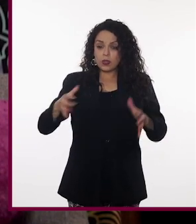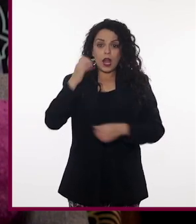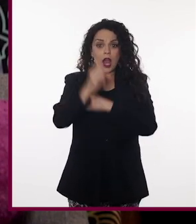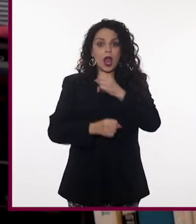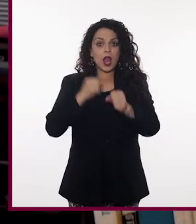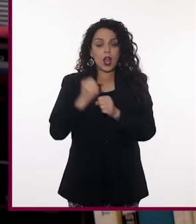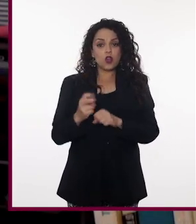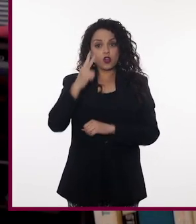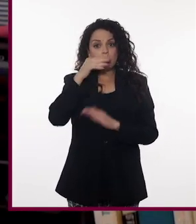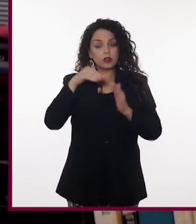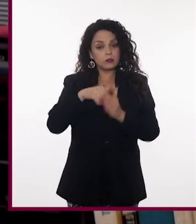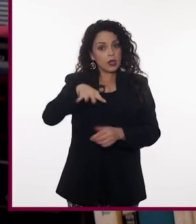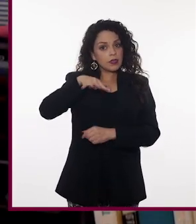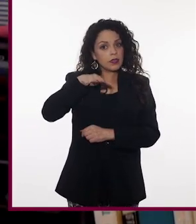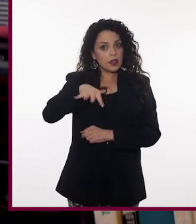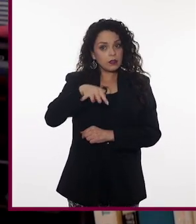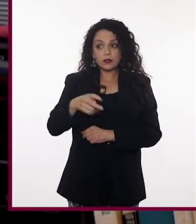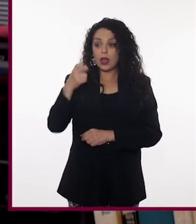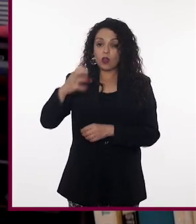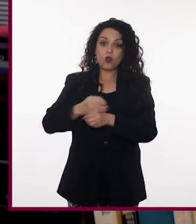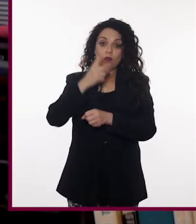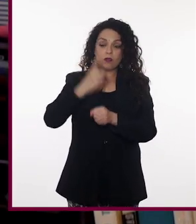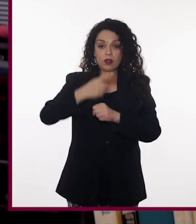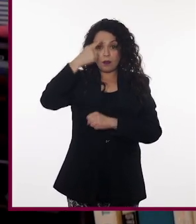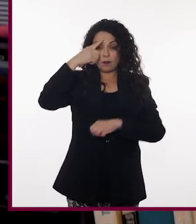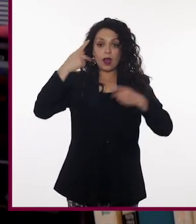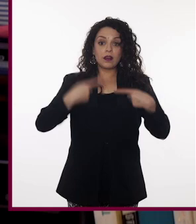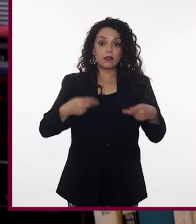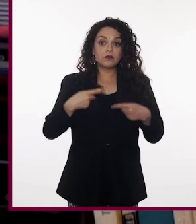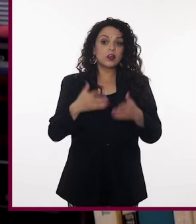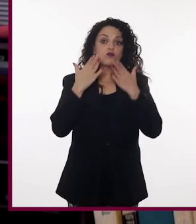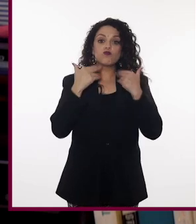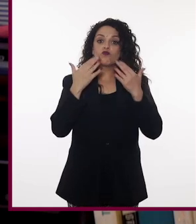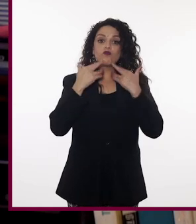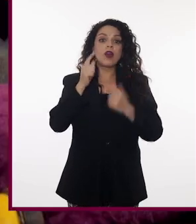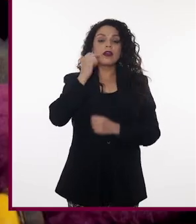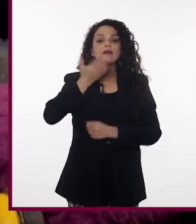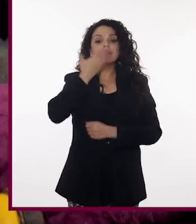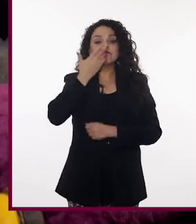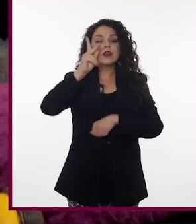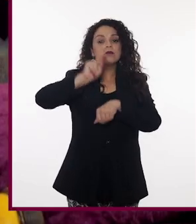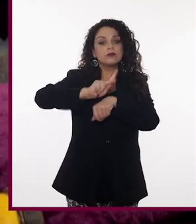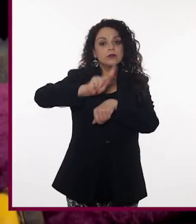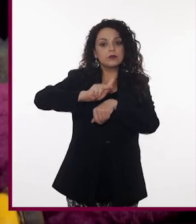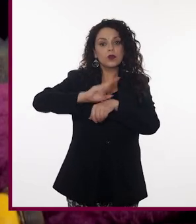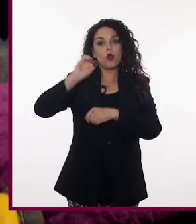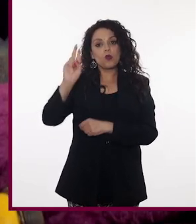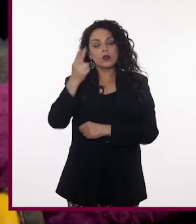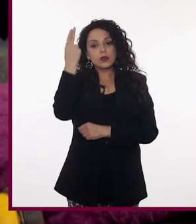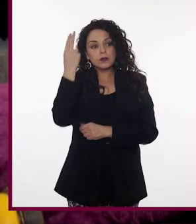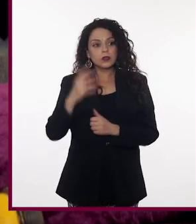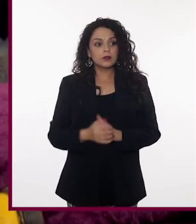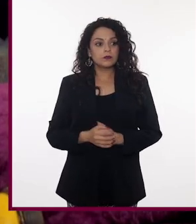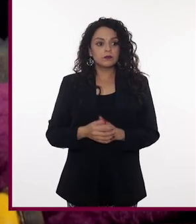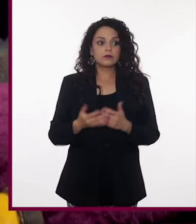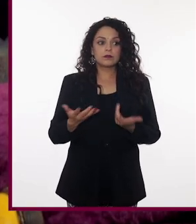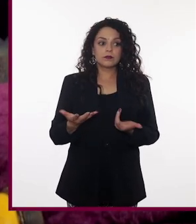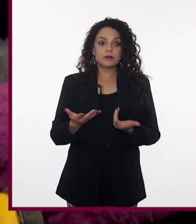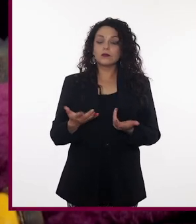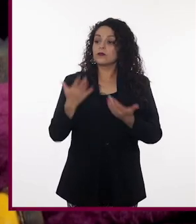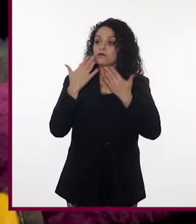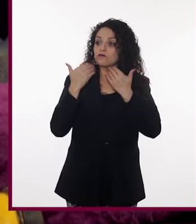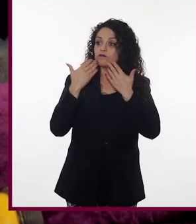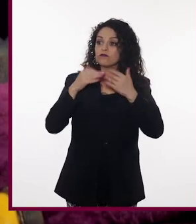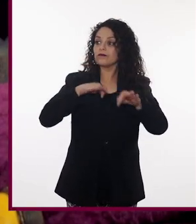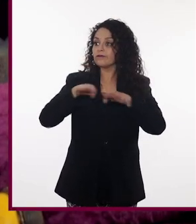2019. Han sido una opción para las personas que no cuentan con educación superior, para las personas que no encuentran empleo por ningún